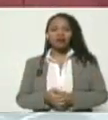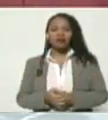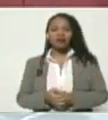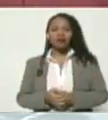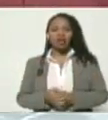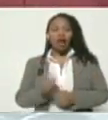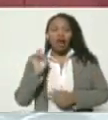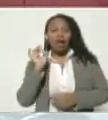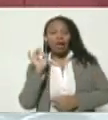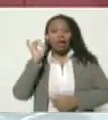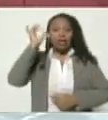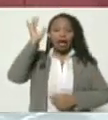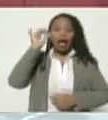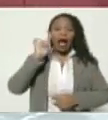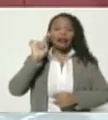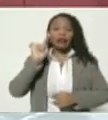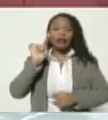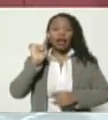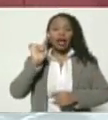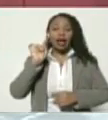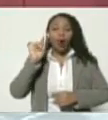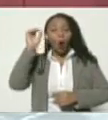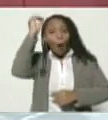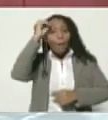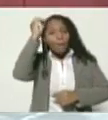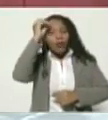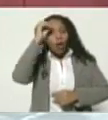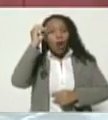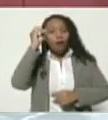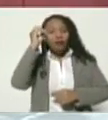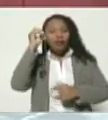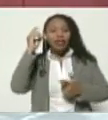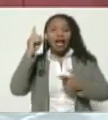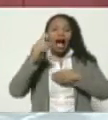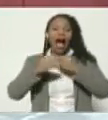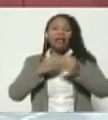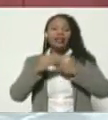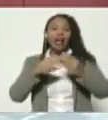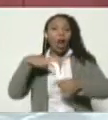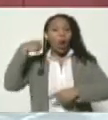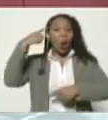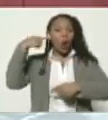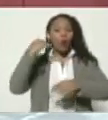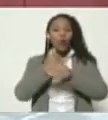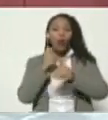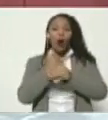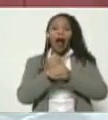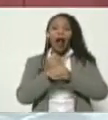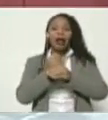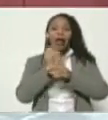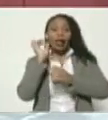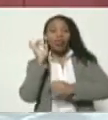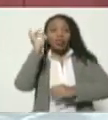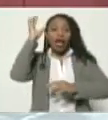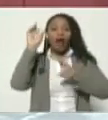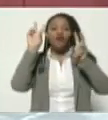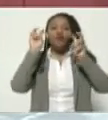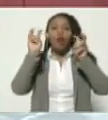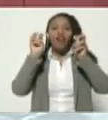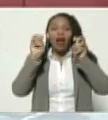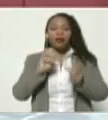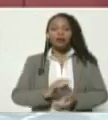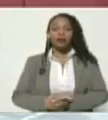son los inventos esos de las locuras creadoras. ¿No? Las locuras